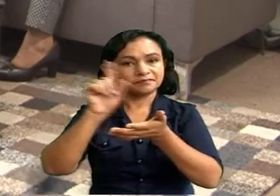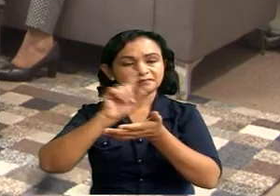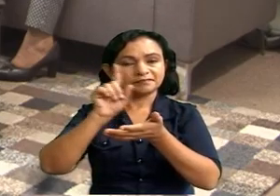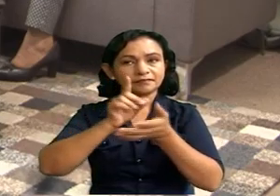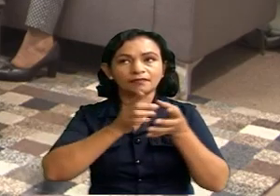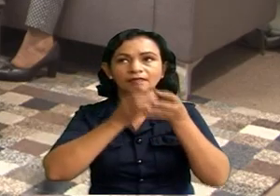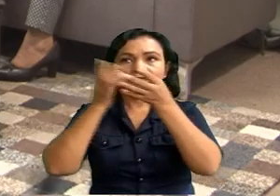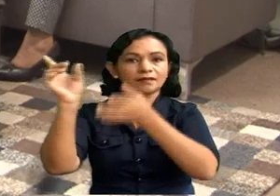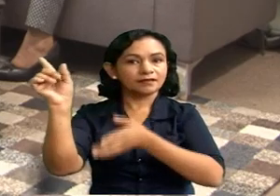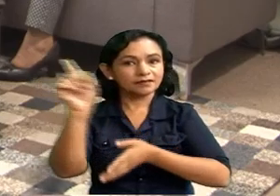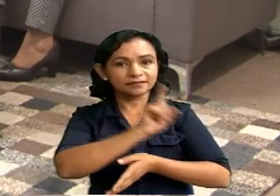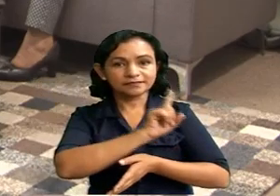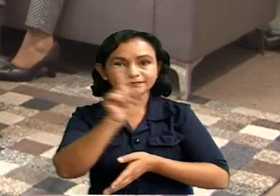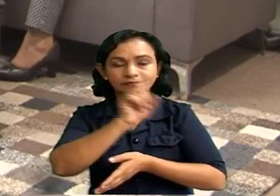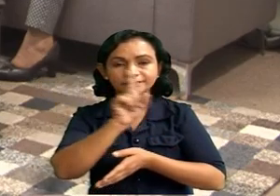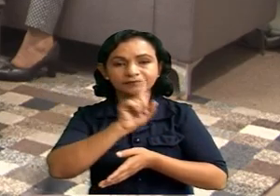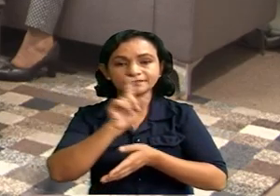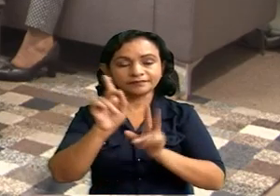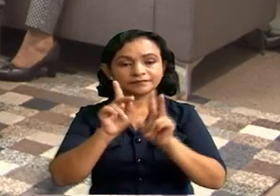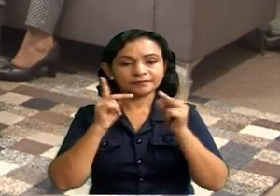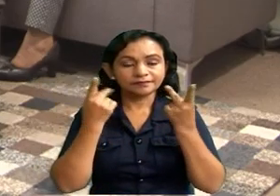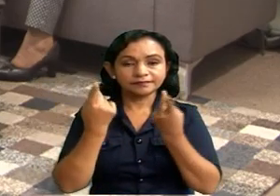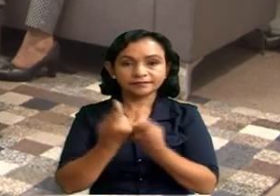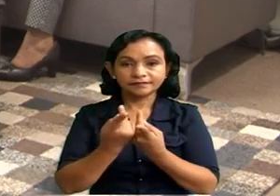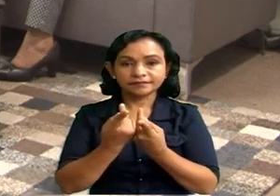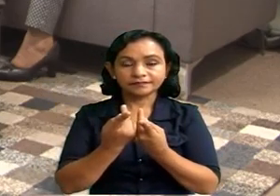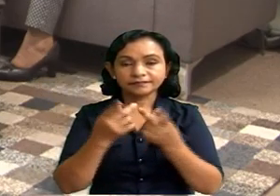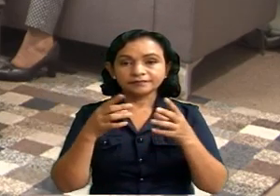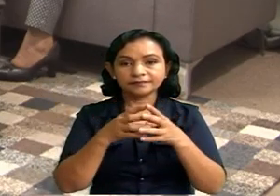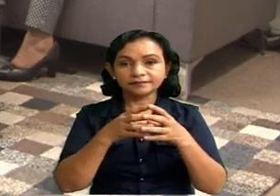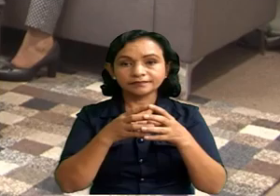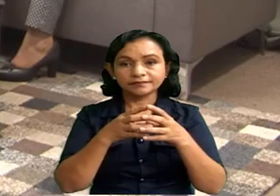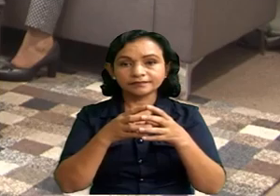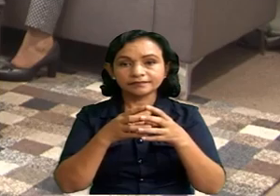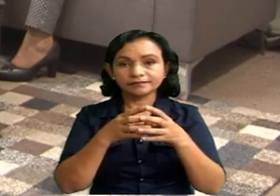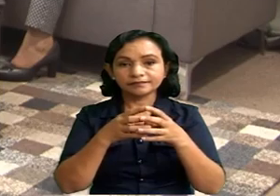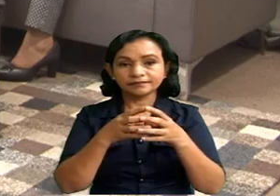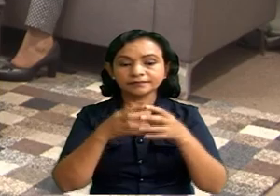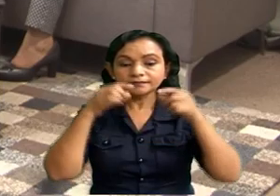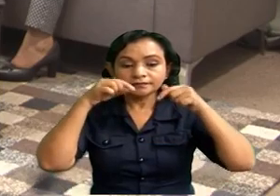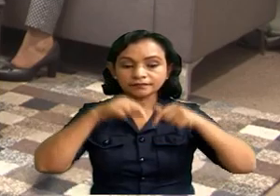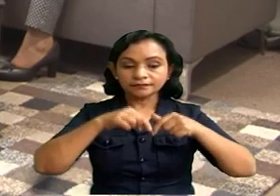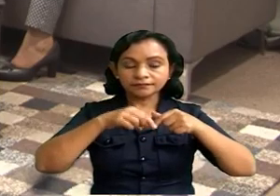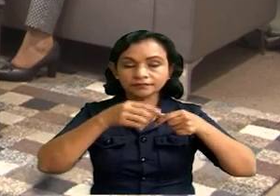parar allí, sino que las riquezas de nuestros pueblos viniéramos y las redistribuyéramos